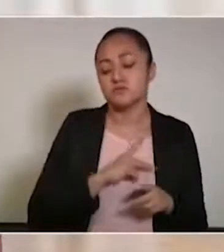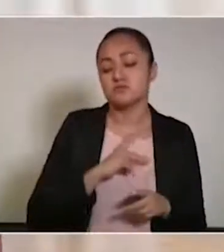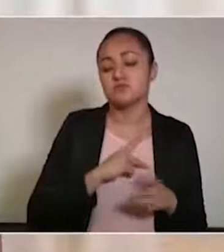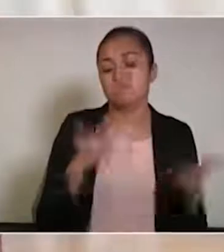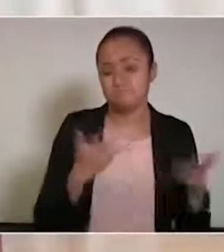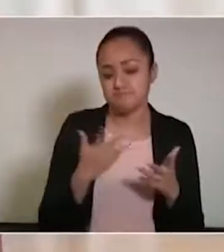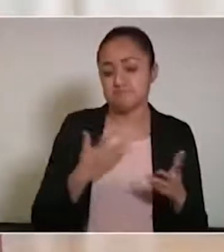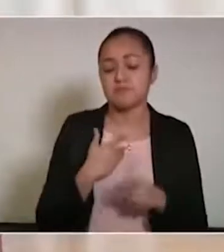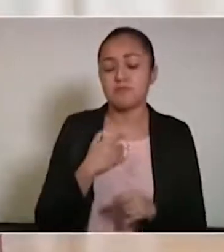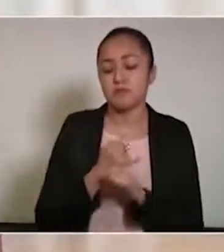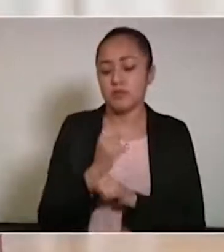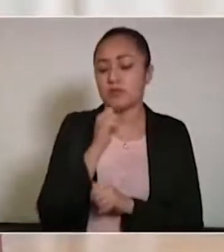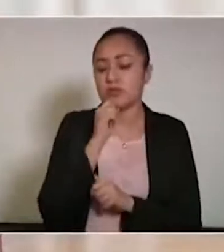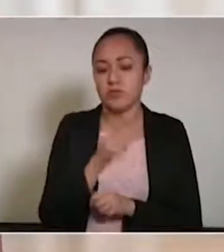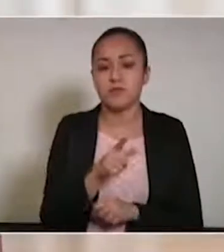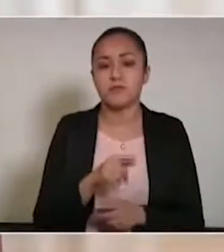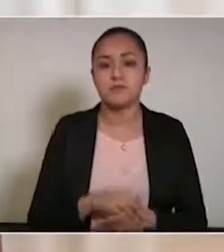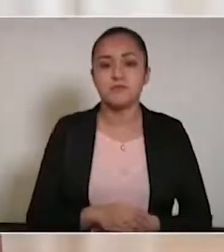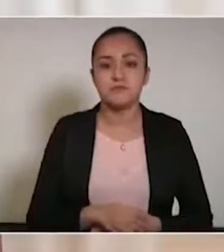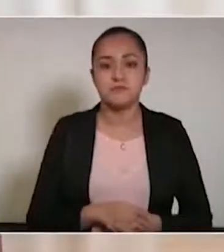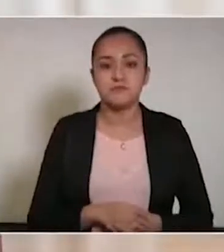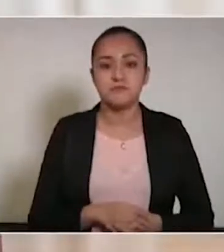va a ser lo propio